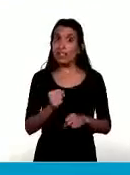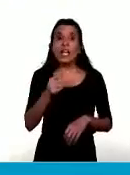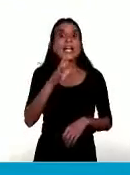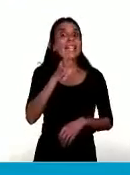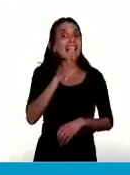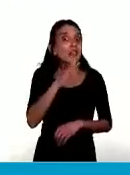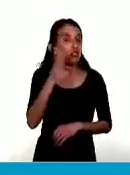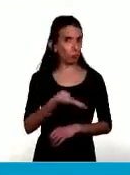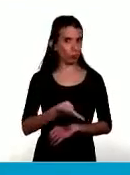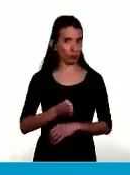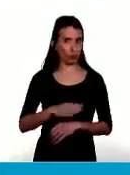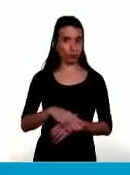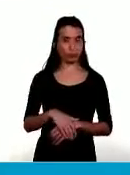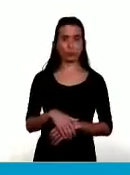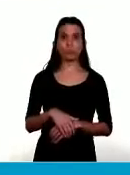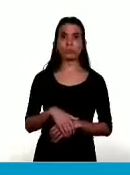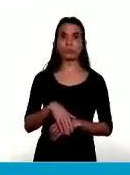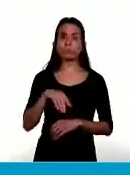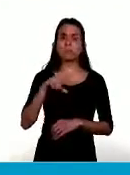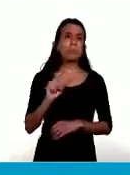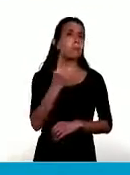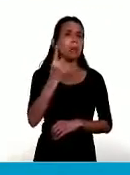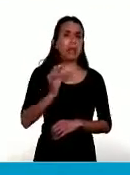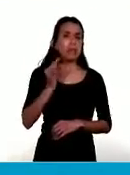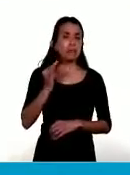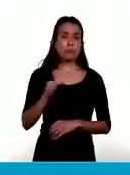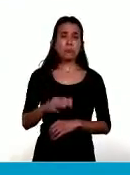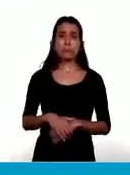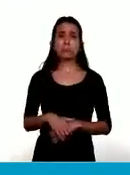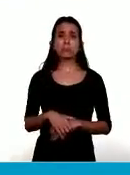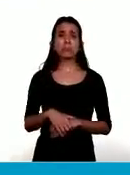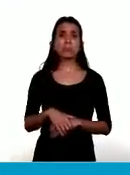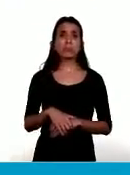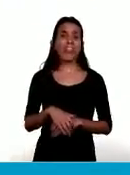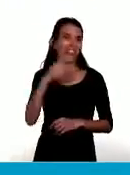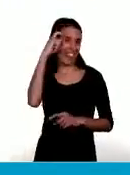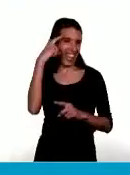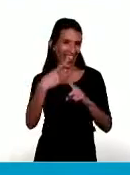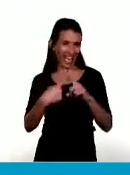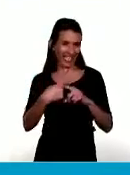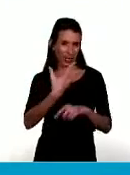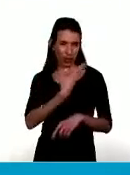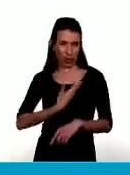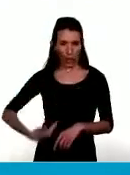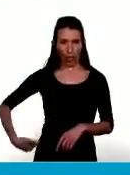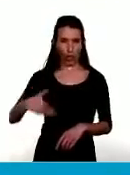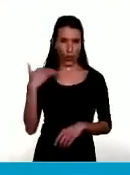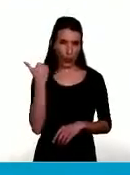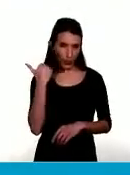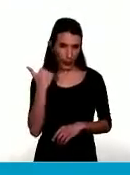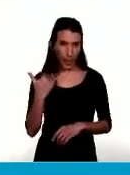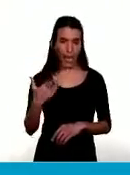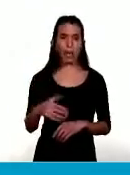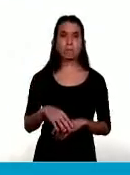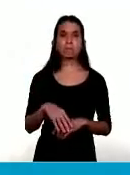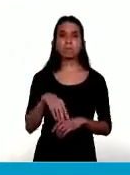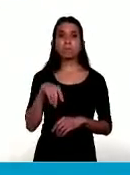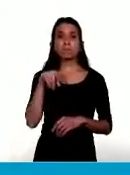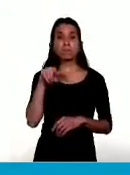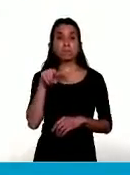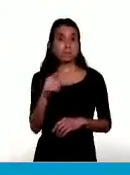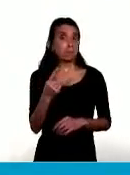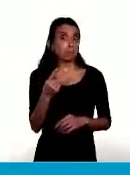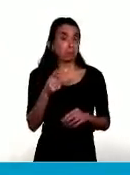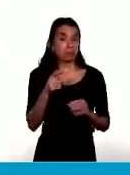14%. En el primer año de la ex gobernadora Vidal, más precisamente en una